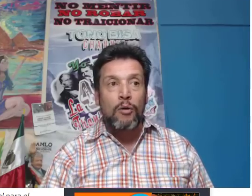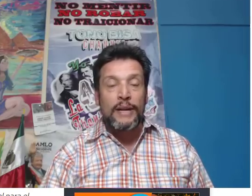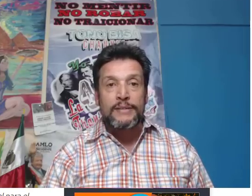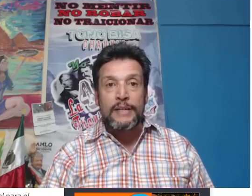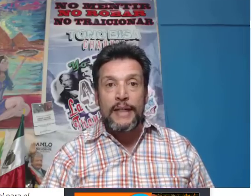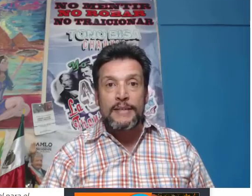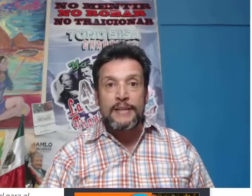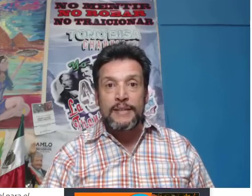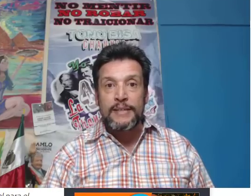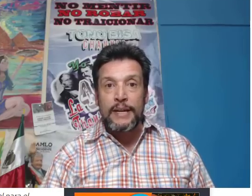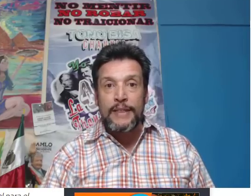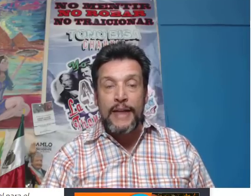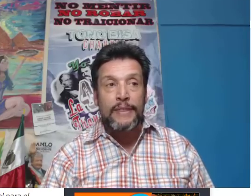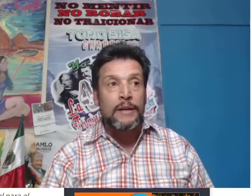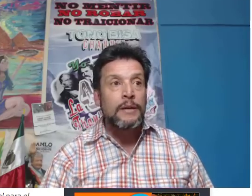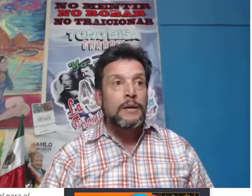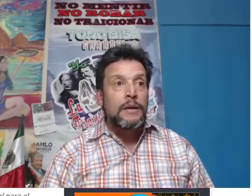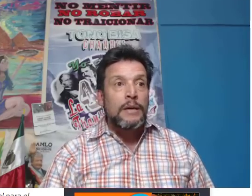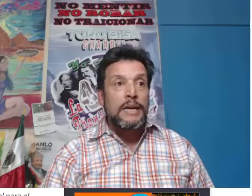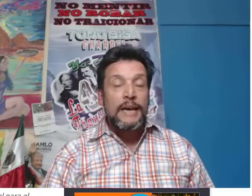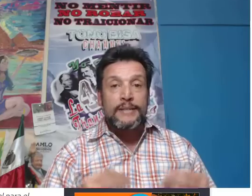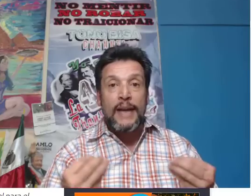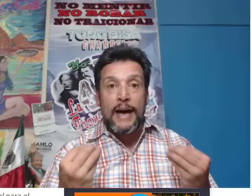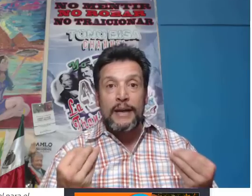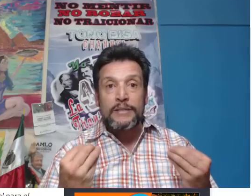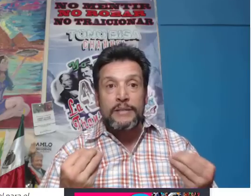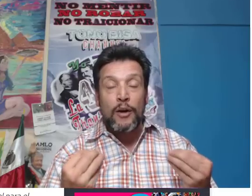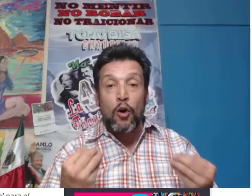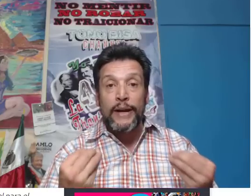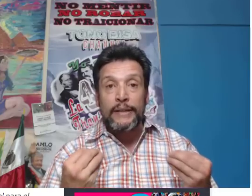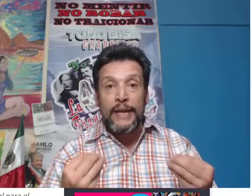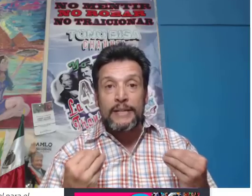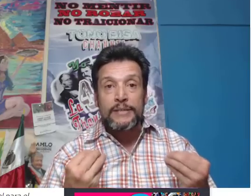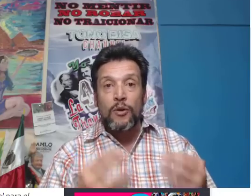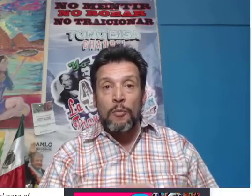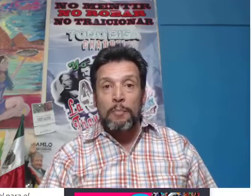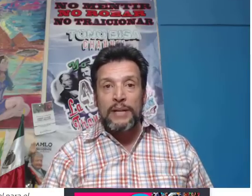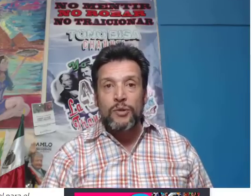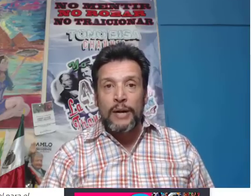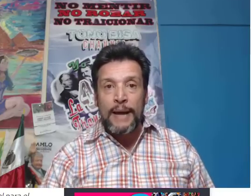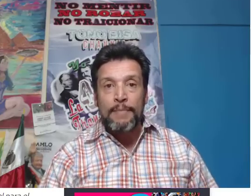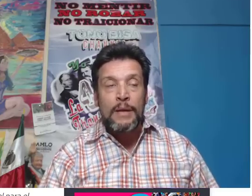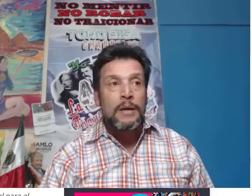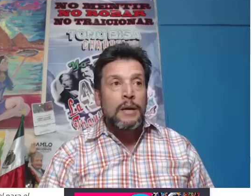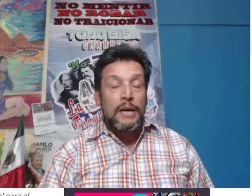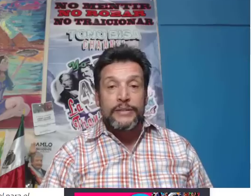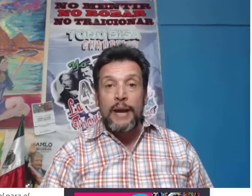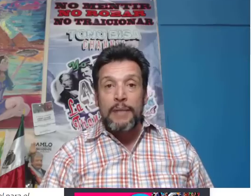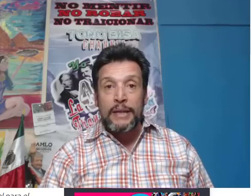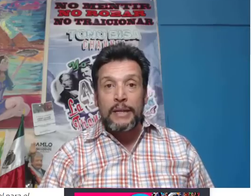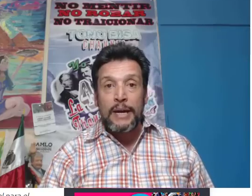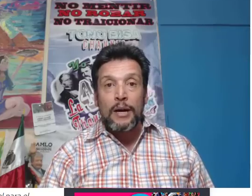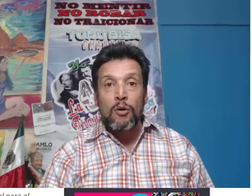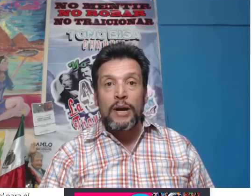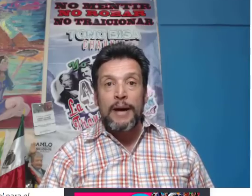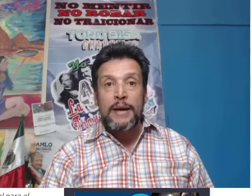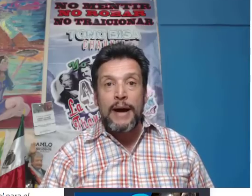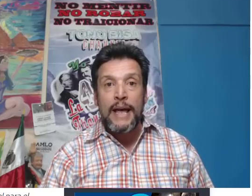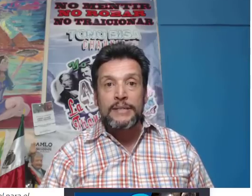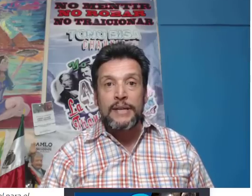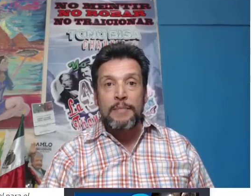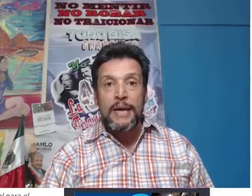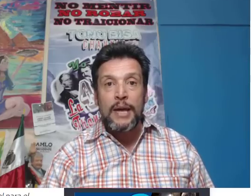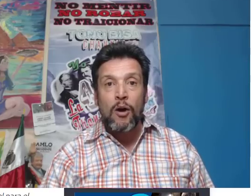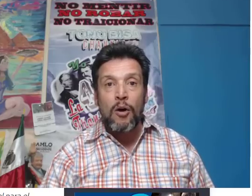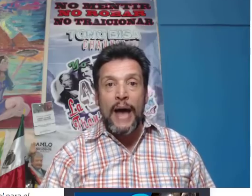esa honestidad, esa sinceridad y esa correctez como persona, es realmente lo que va a